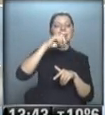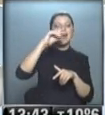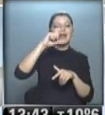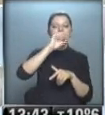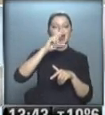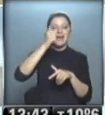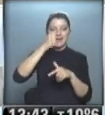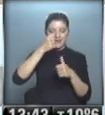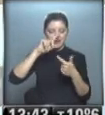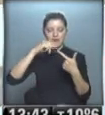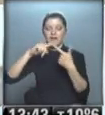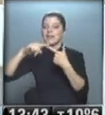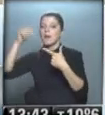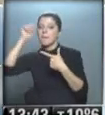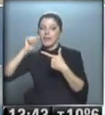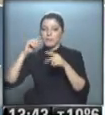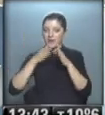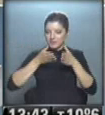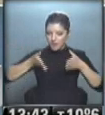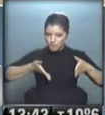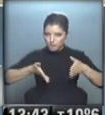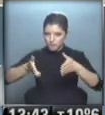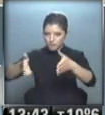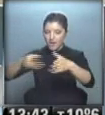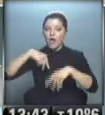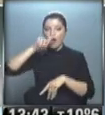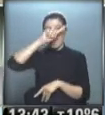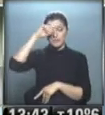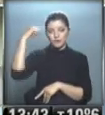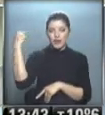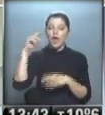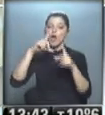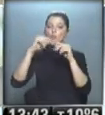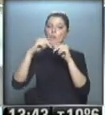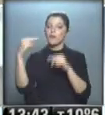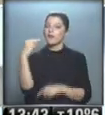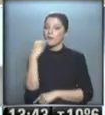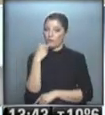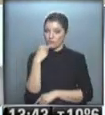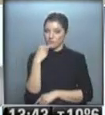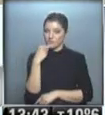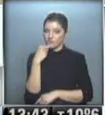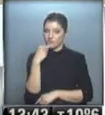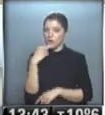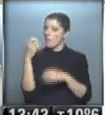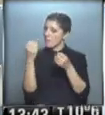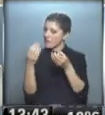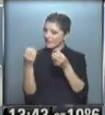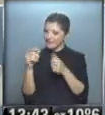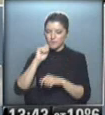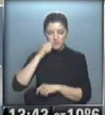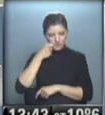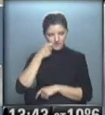chiquita y mar del plata ruta nacional número 11 interbalnearia una